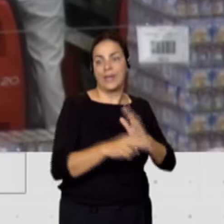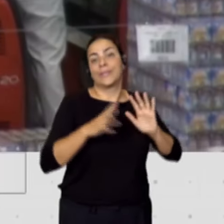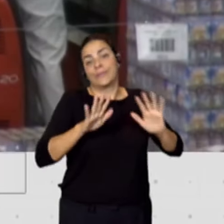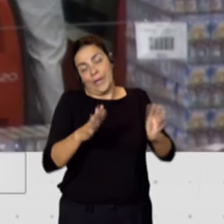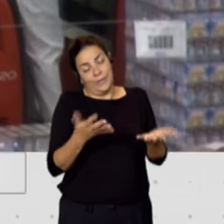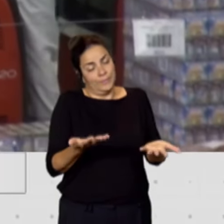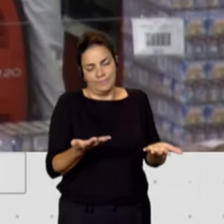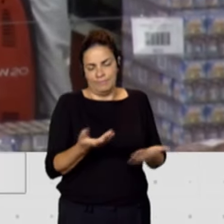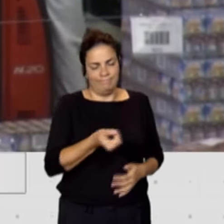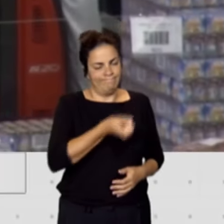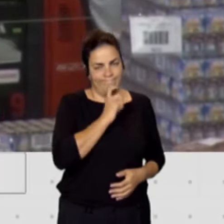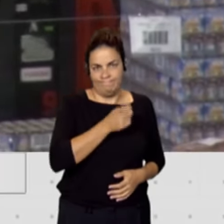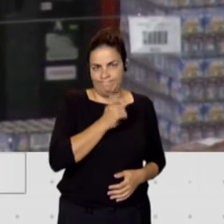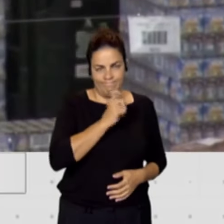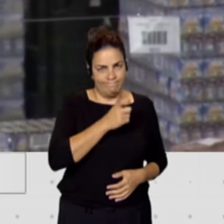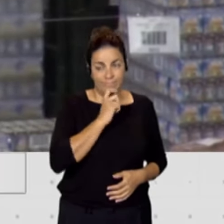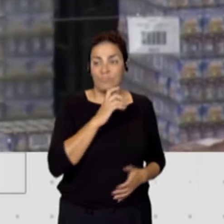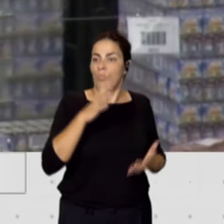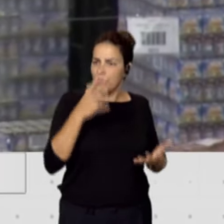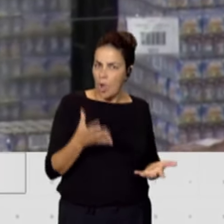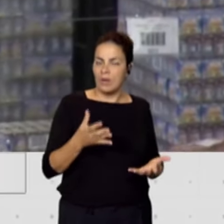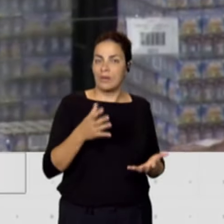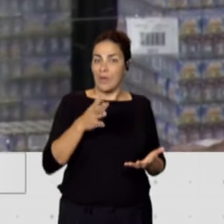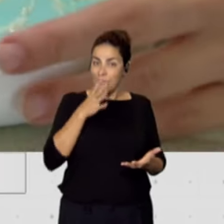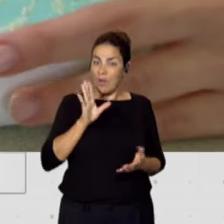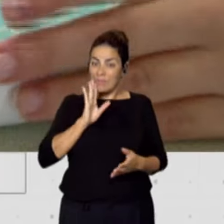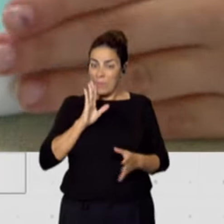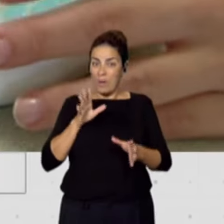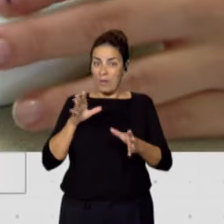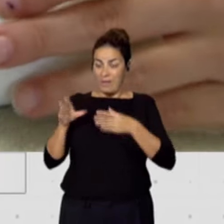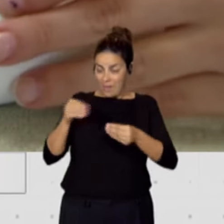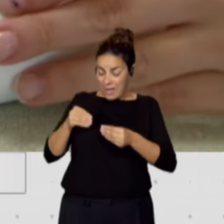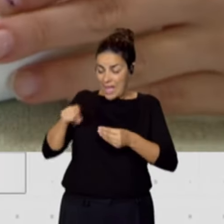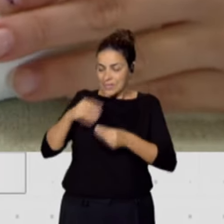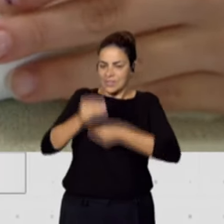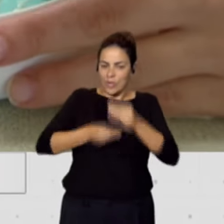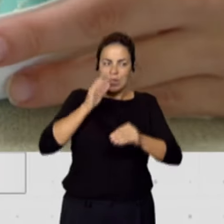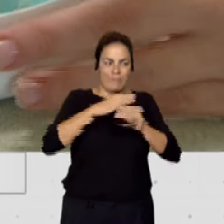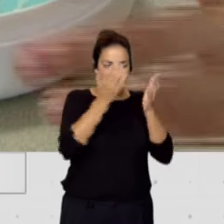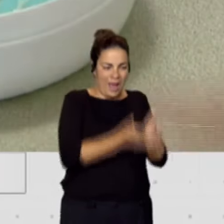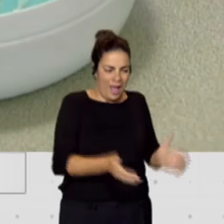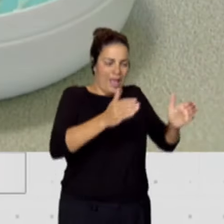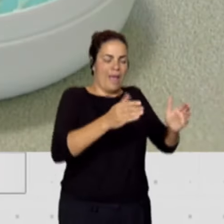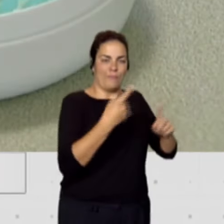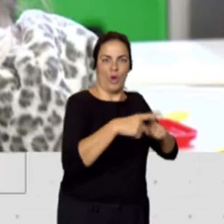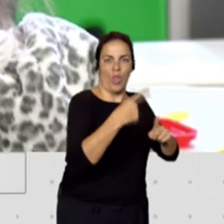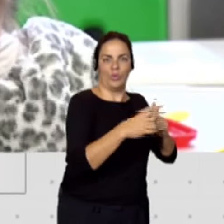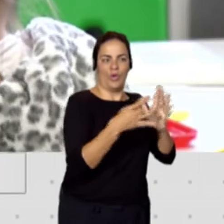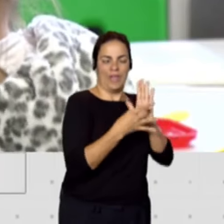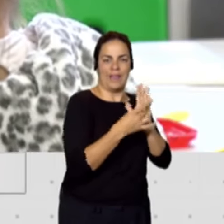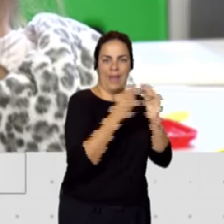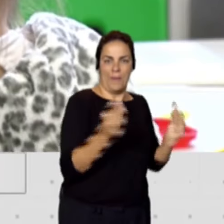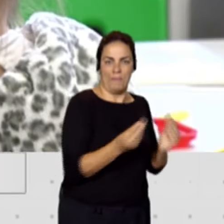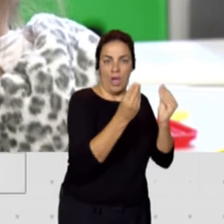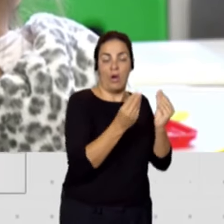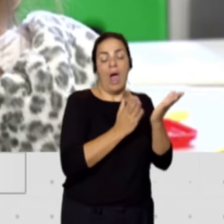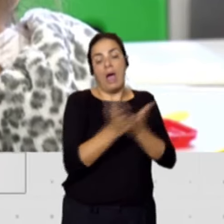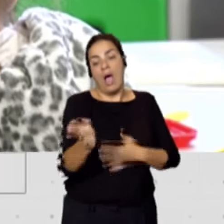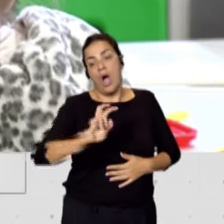difícil porque porque se utilizan para mejorar la calidad del producto la otra alternativa Pues sería no utilizar estos